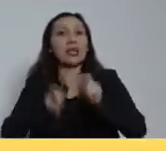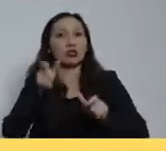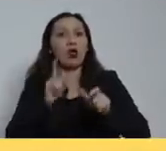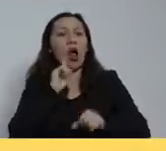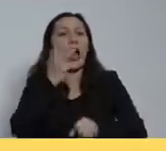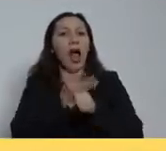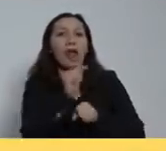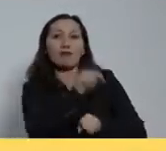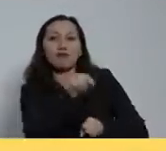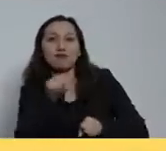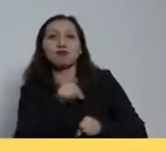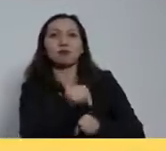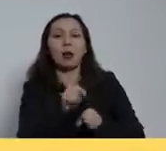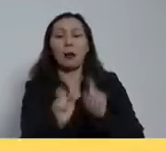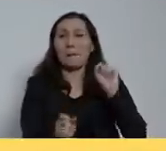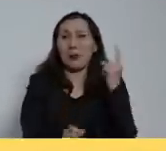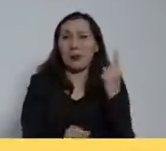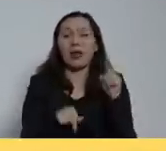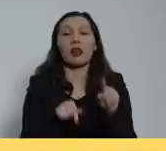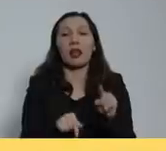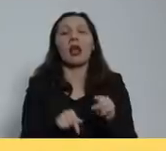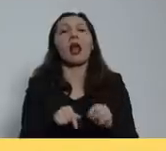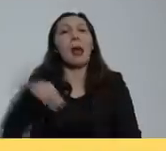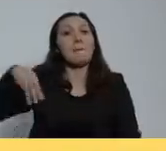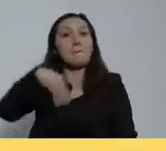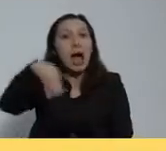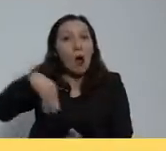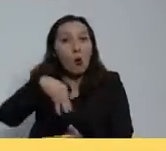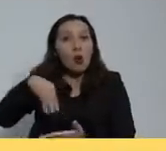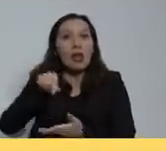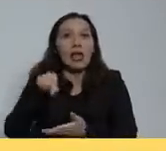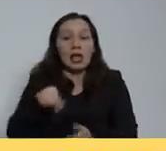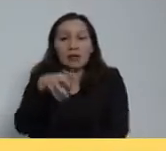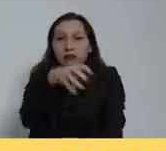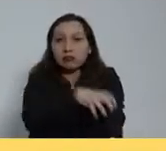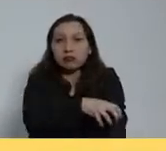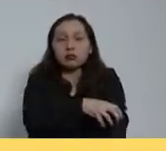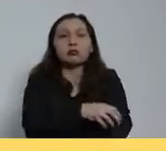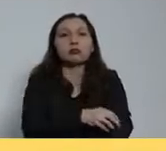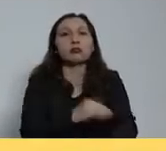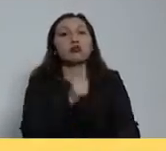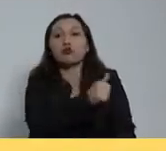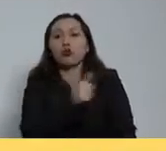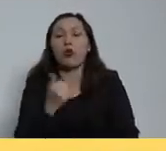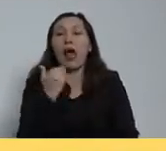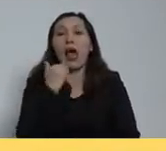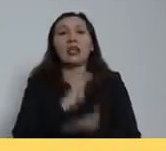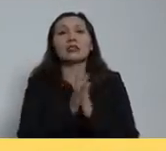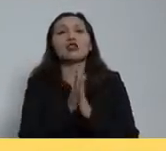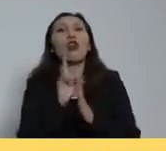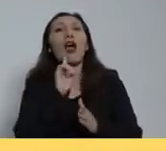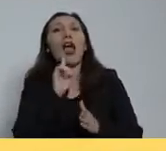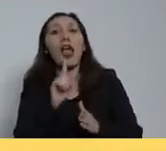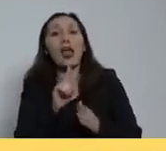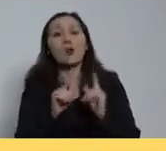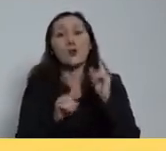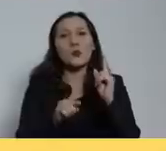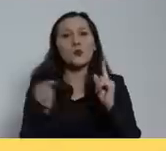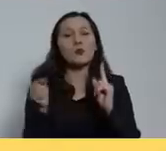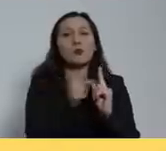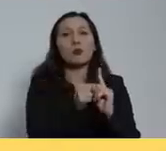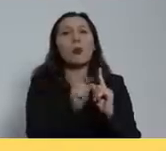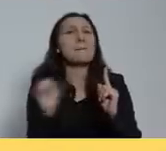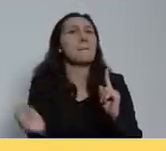casos. En primer lugar, en la región del Maule, que todos, casi todos, están vinculados al